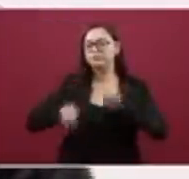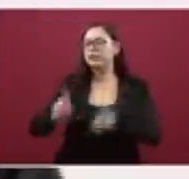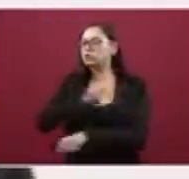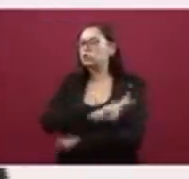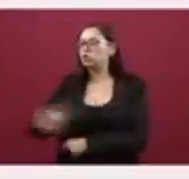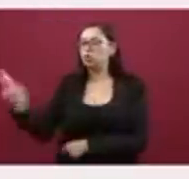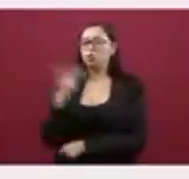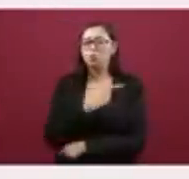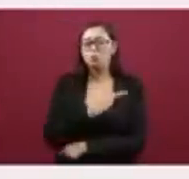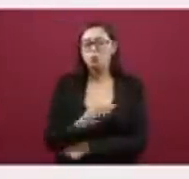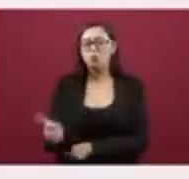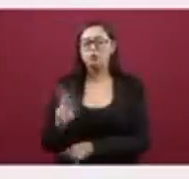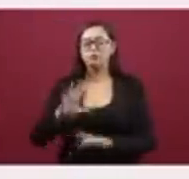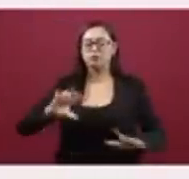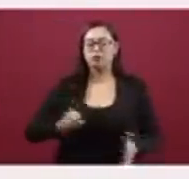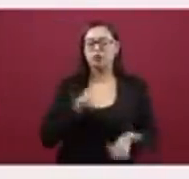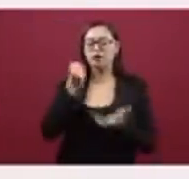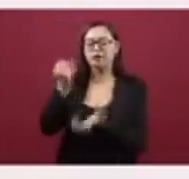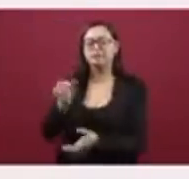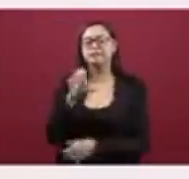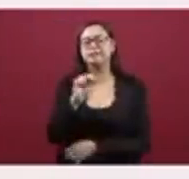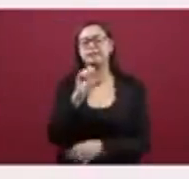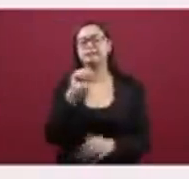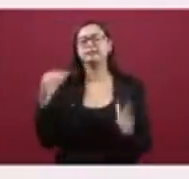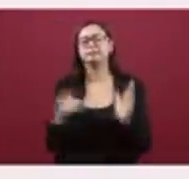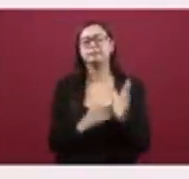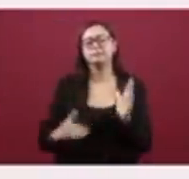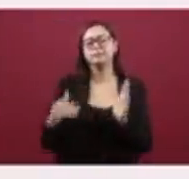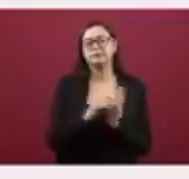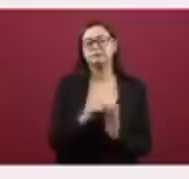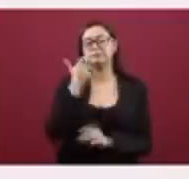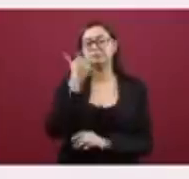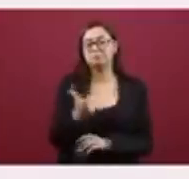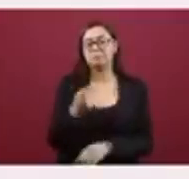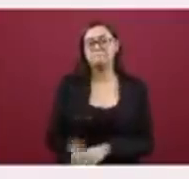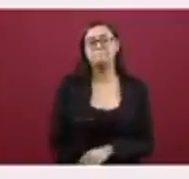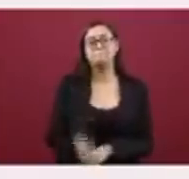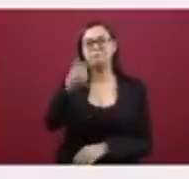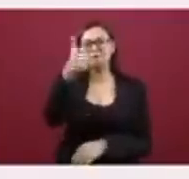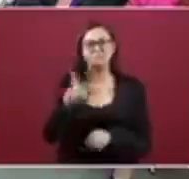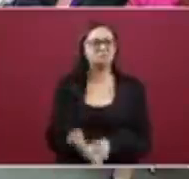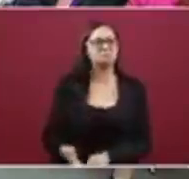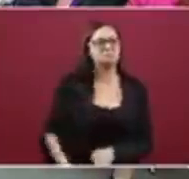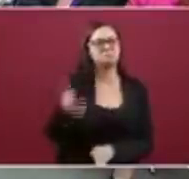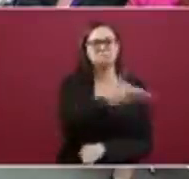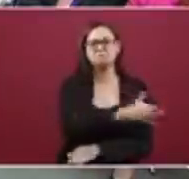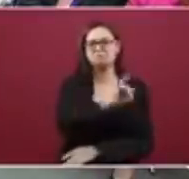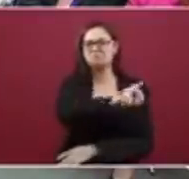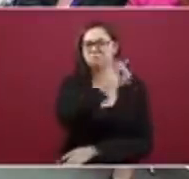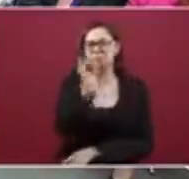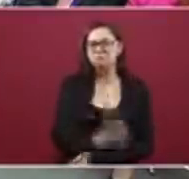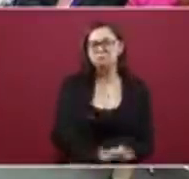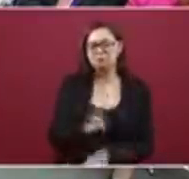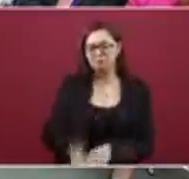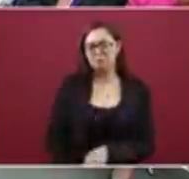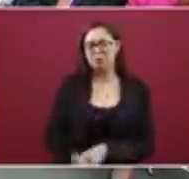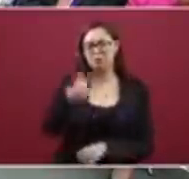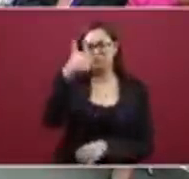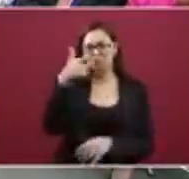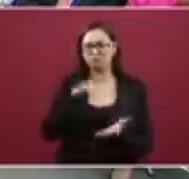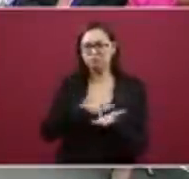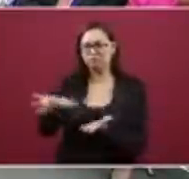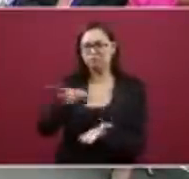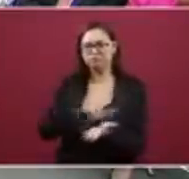de 60 mil millones de pesos como nunca se había hecho en la historia de mexico